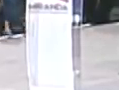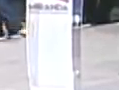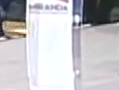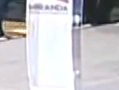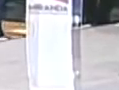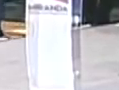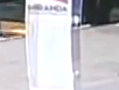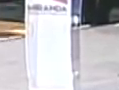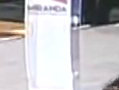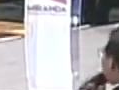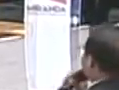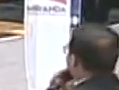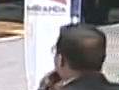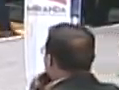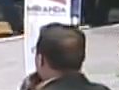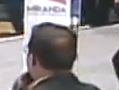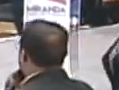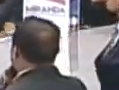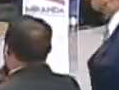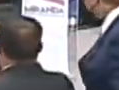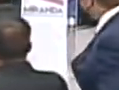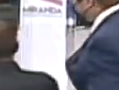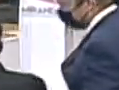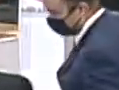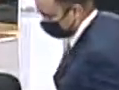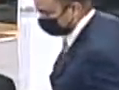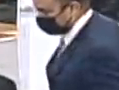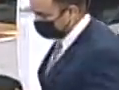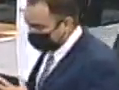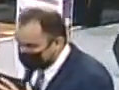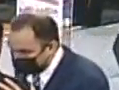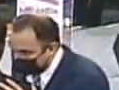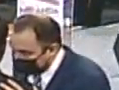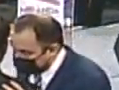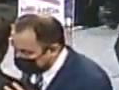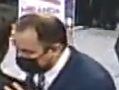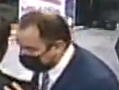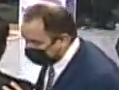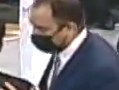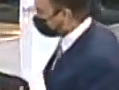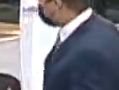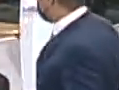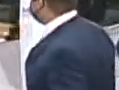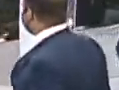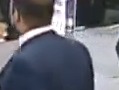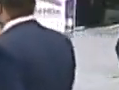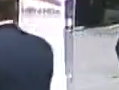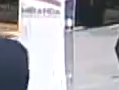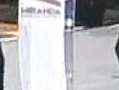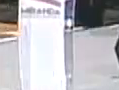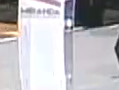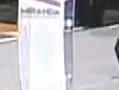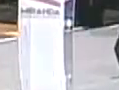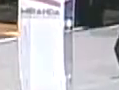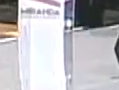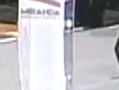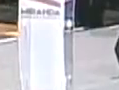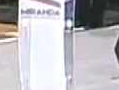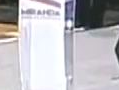Rodríguez, reelecto como gobernador del estado bolivariano de Miranda para el periodo